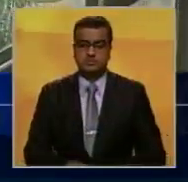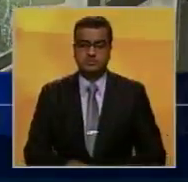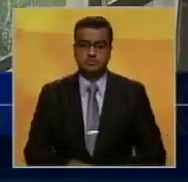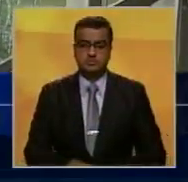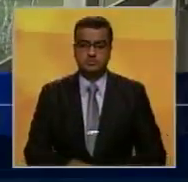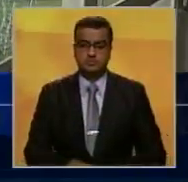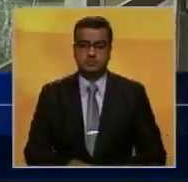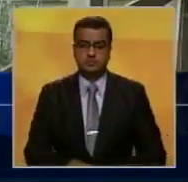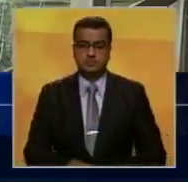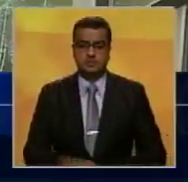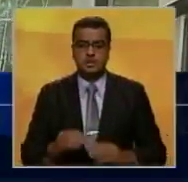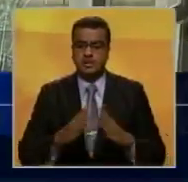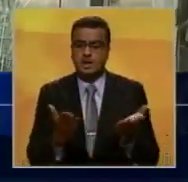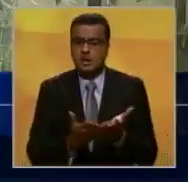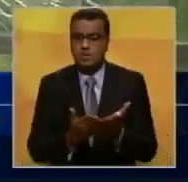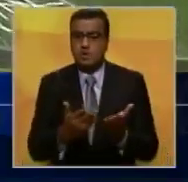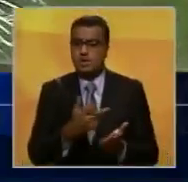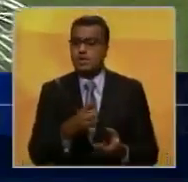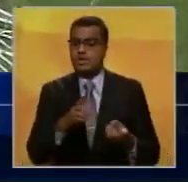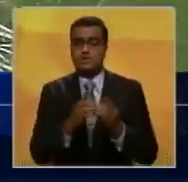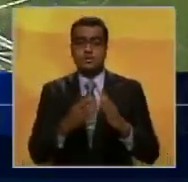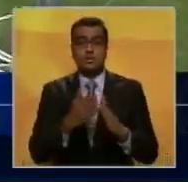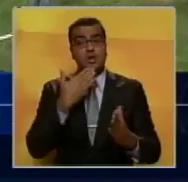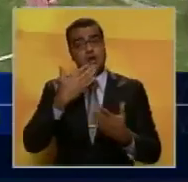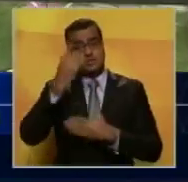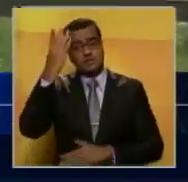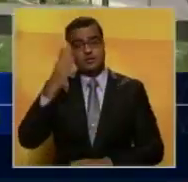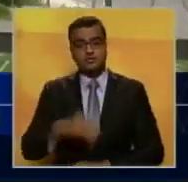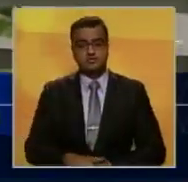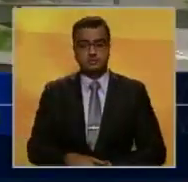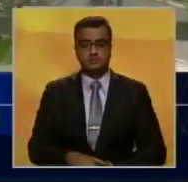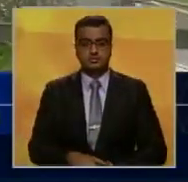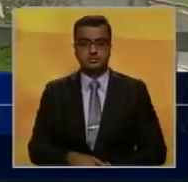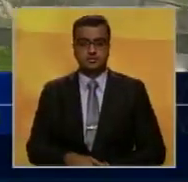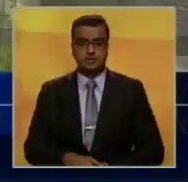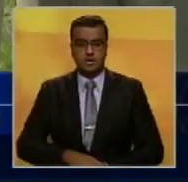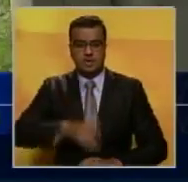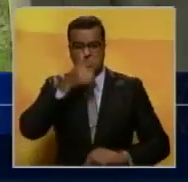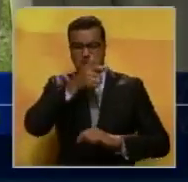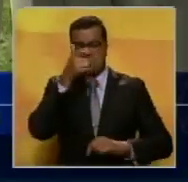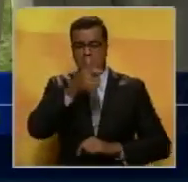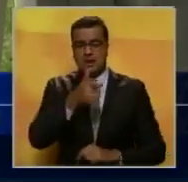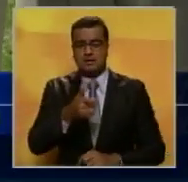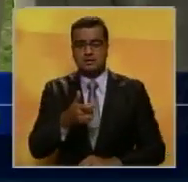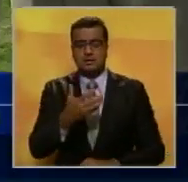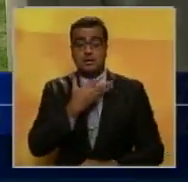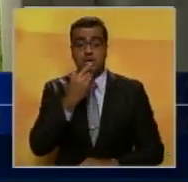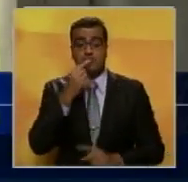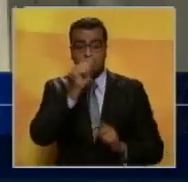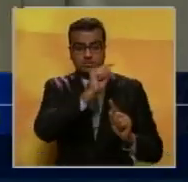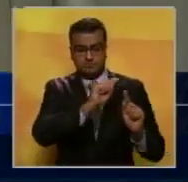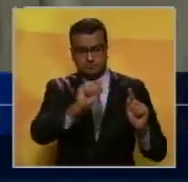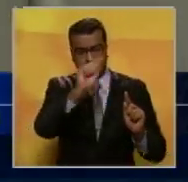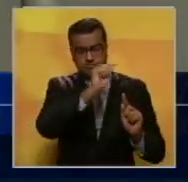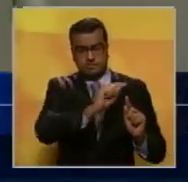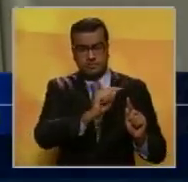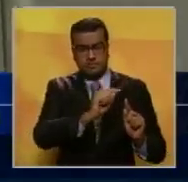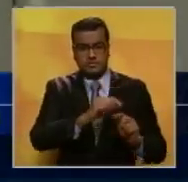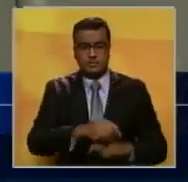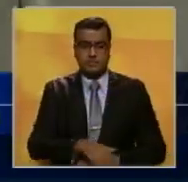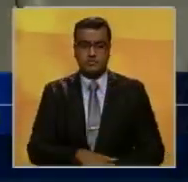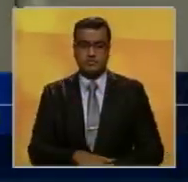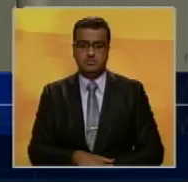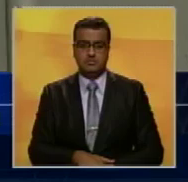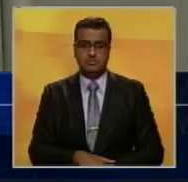todo el techo de la escuela, no deterioraron toda la escuela. 2 impactos de balas que los muchachos han marcado en las paredes